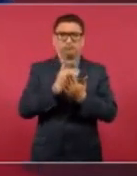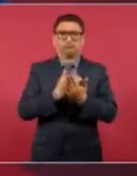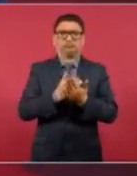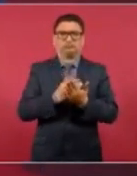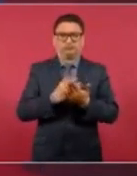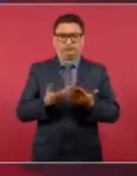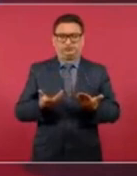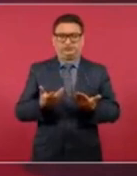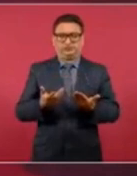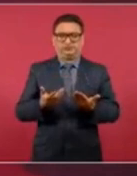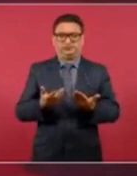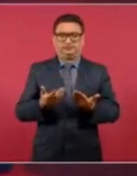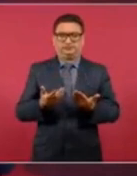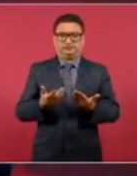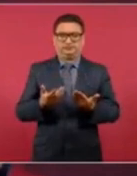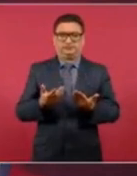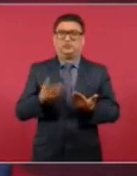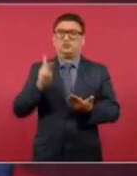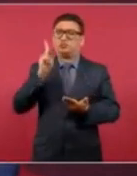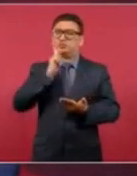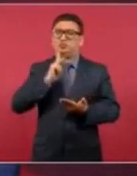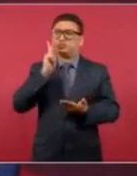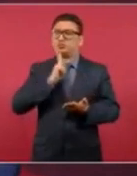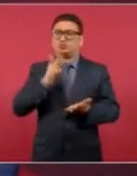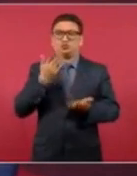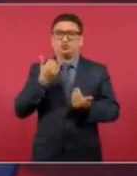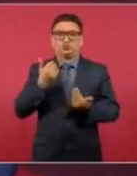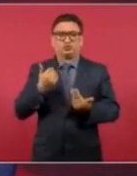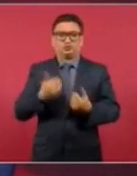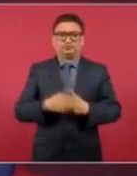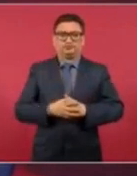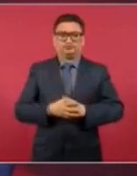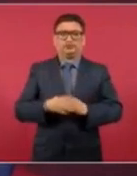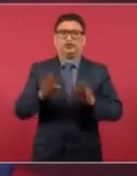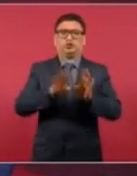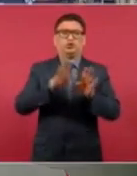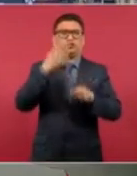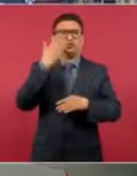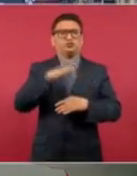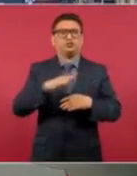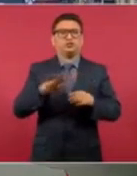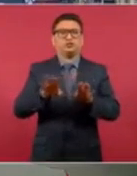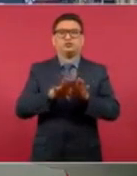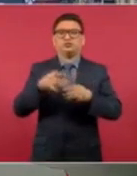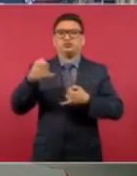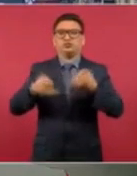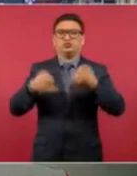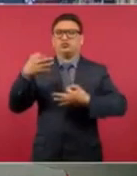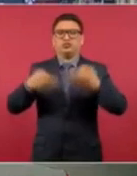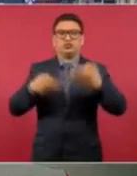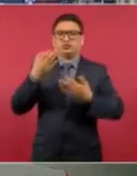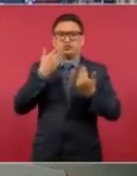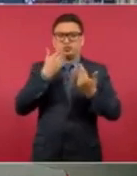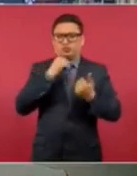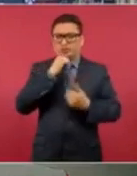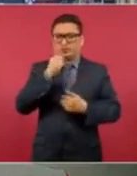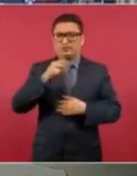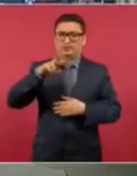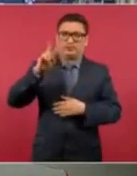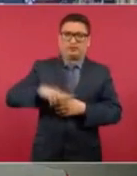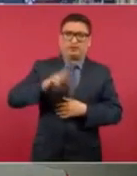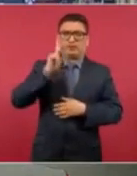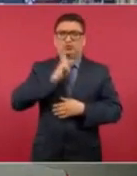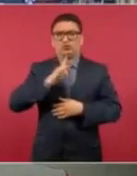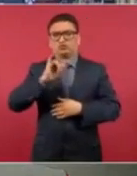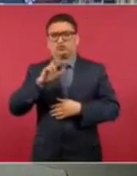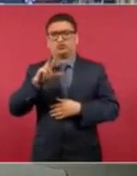de que no había pruebas. ¿Cómo lo supieron si no se llevó a cabo un juicio para saber si en efecto eran reales esas